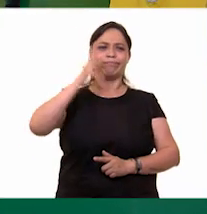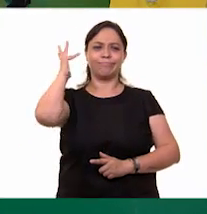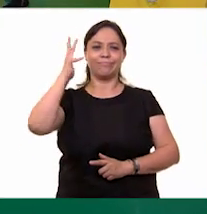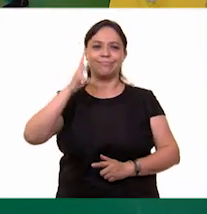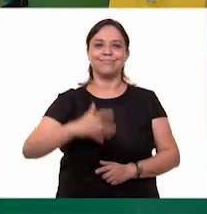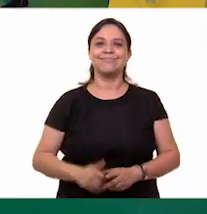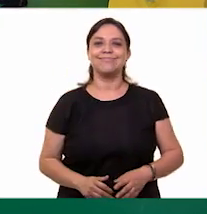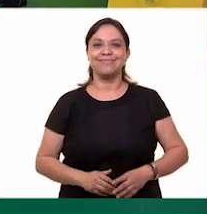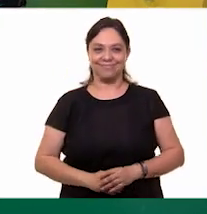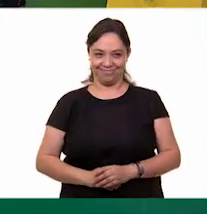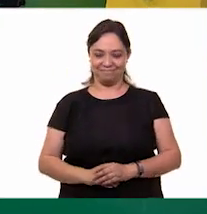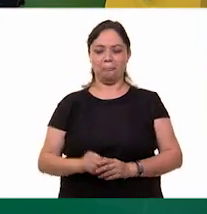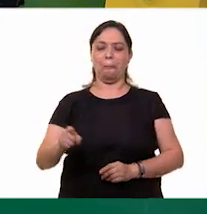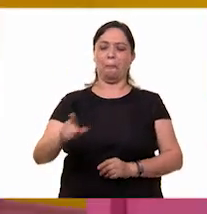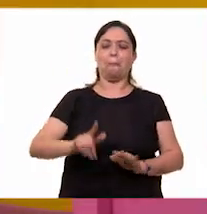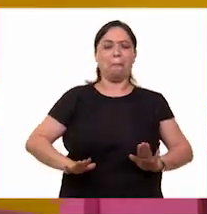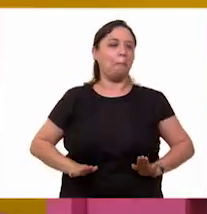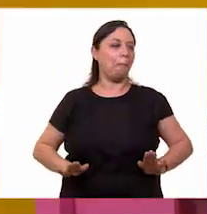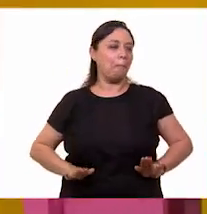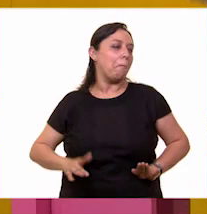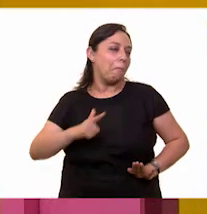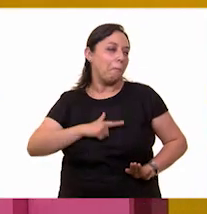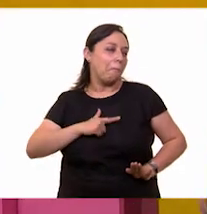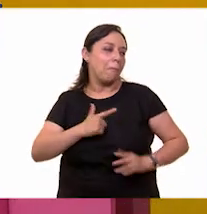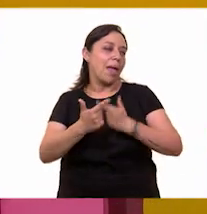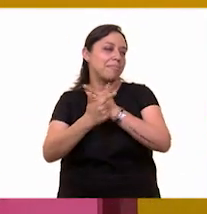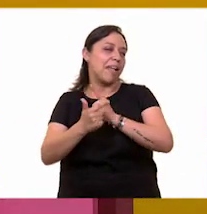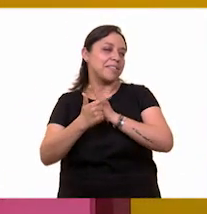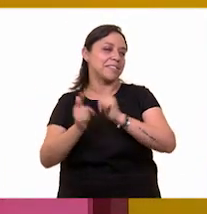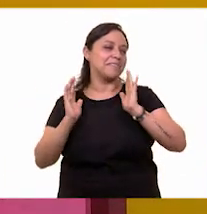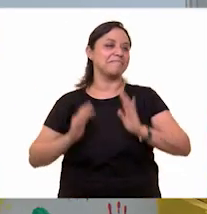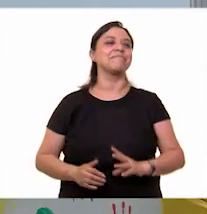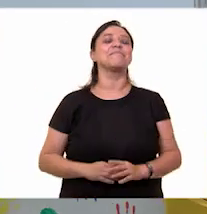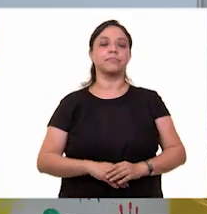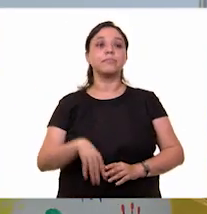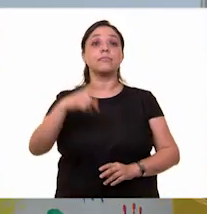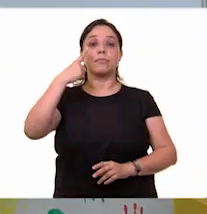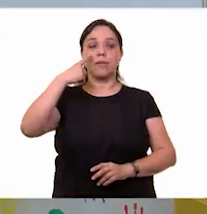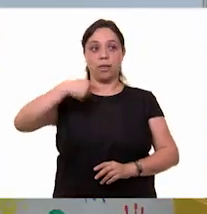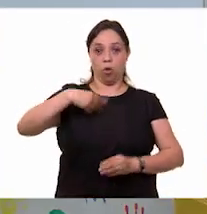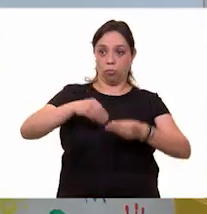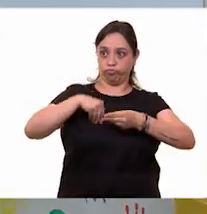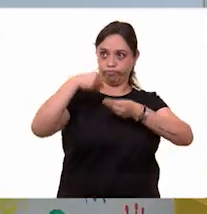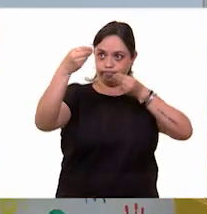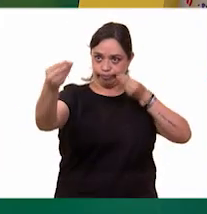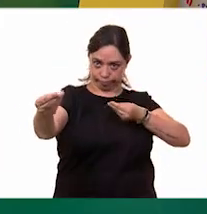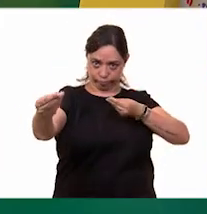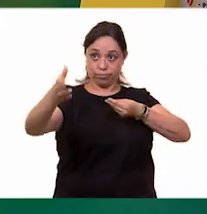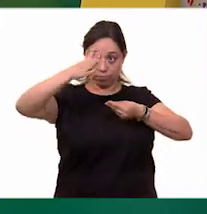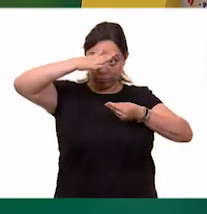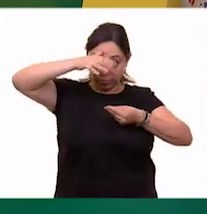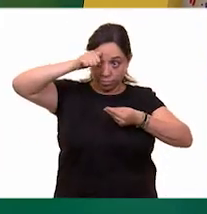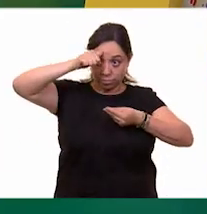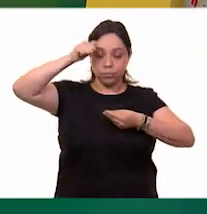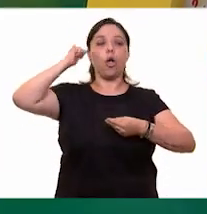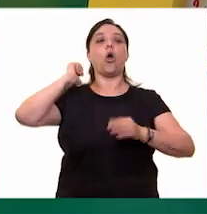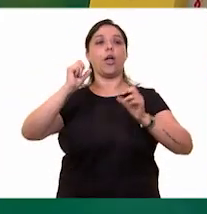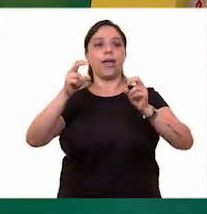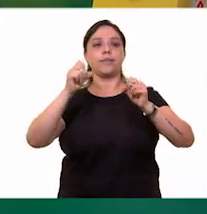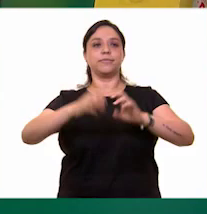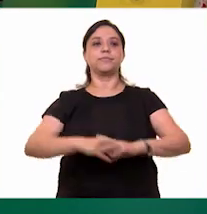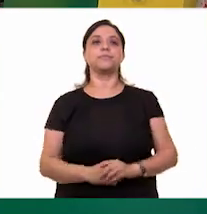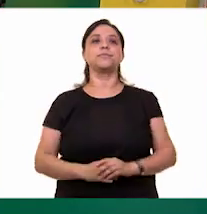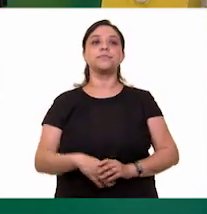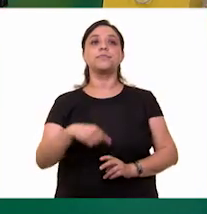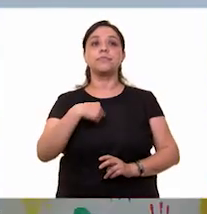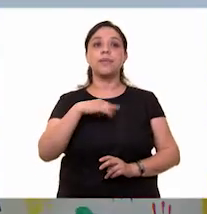sí. Me cae muy bien nuestro amigo el taxi. Bien. A ver, yo me puedo quedar con uno y tú con otro, ¿te parece? Perfecto. Yo tengo